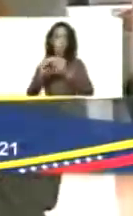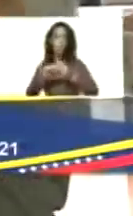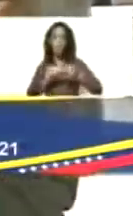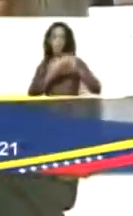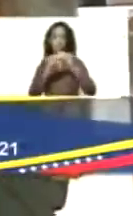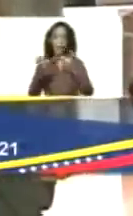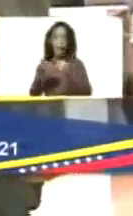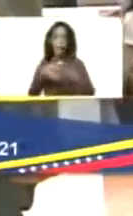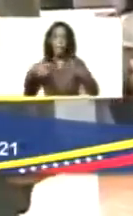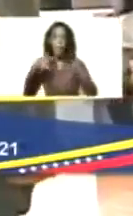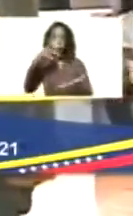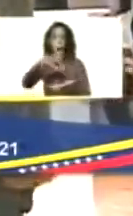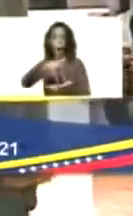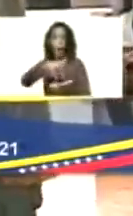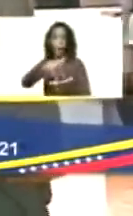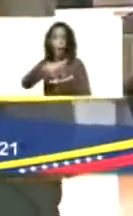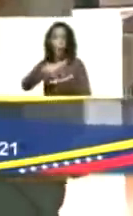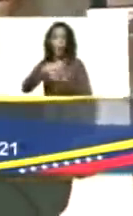de Carabobo.